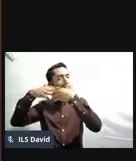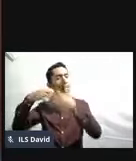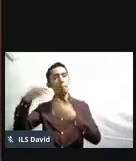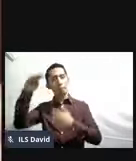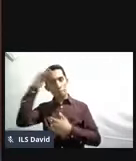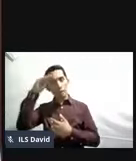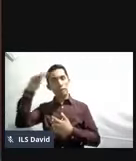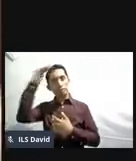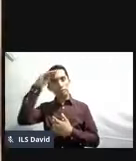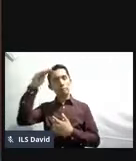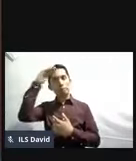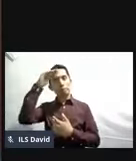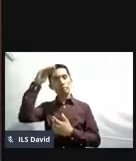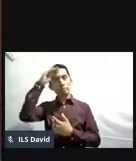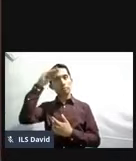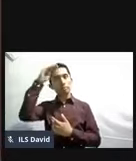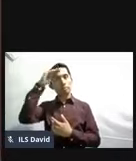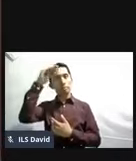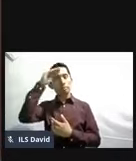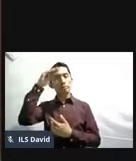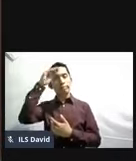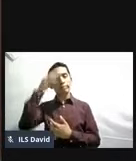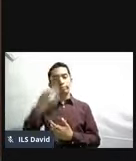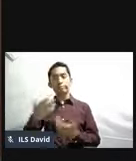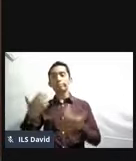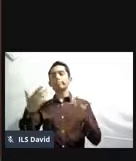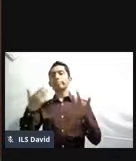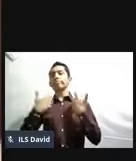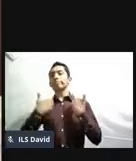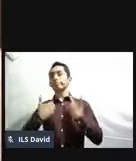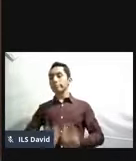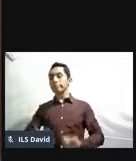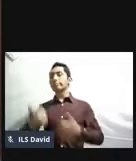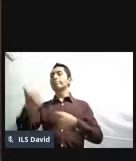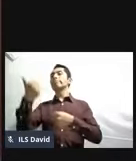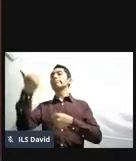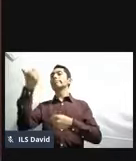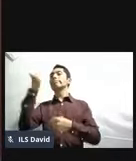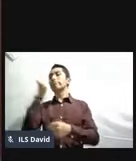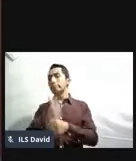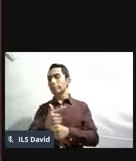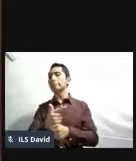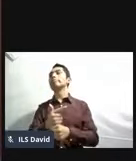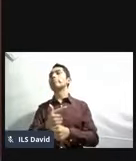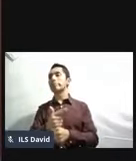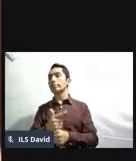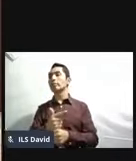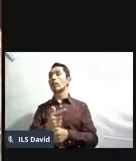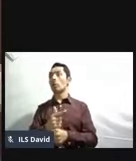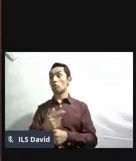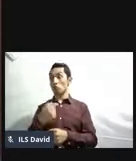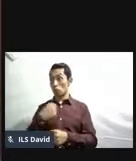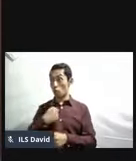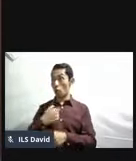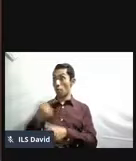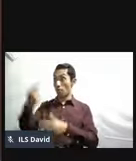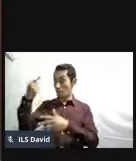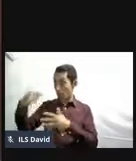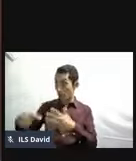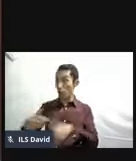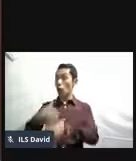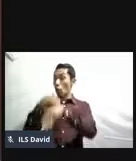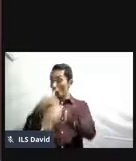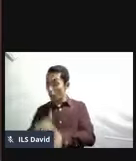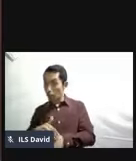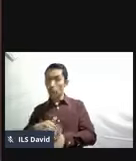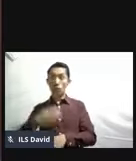pensar que solamente a través de la obediencia, de la obligación, podemos